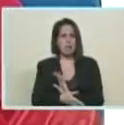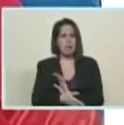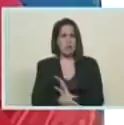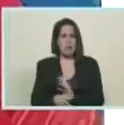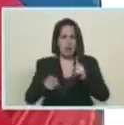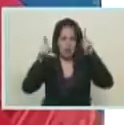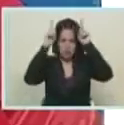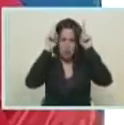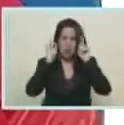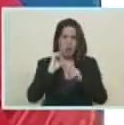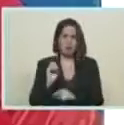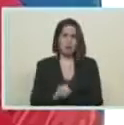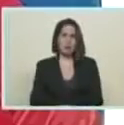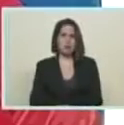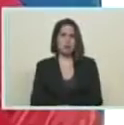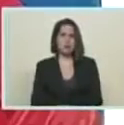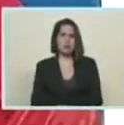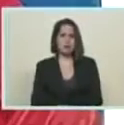Ahora,